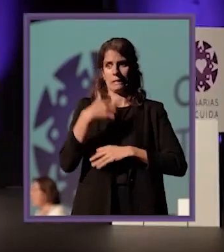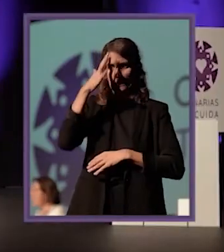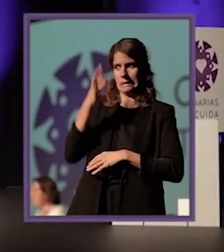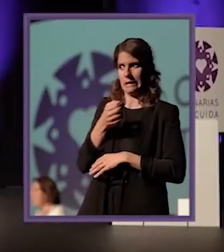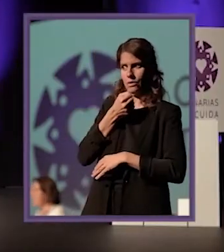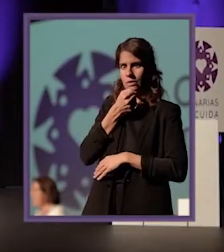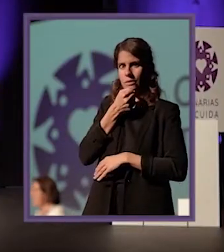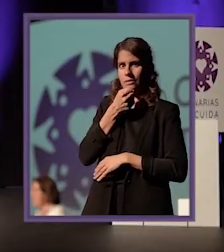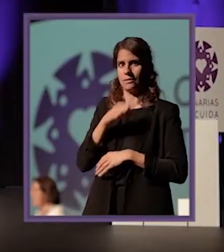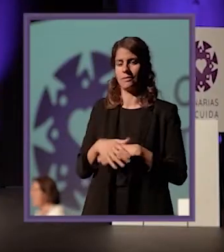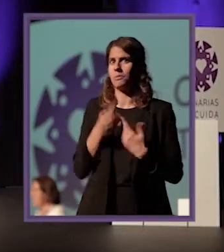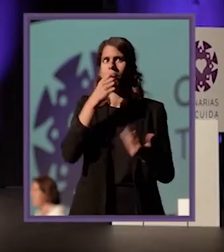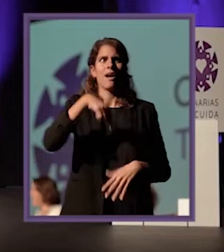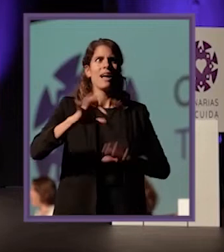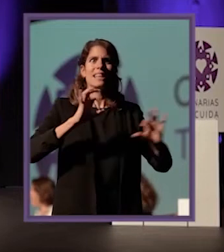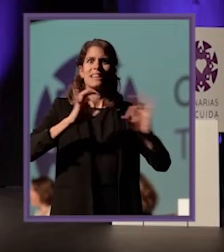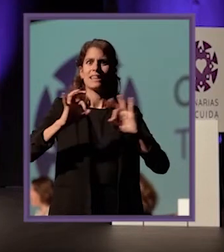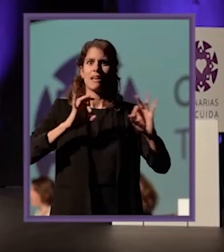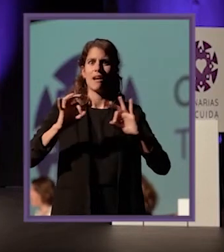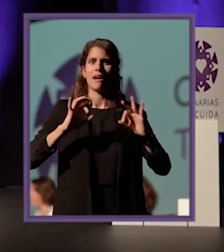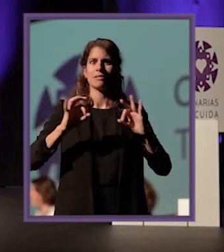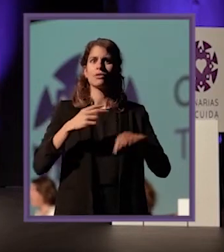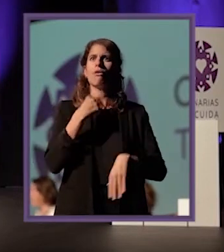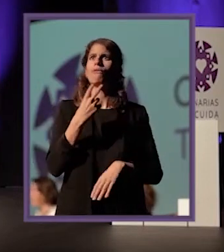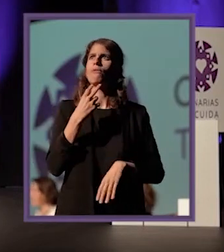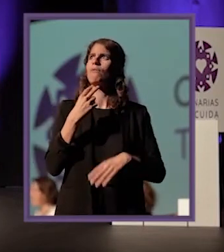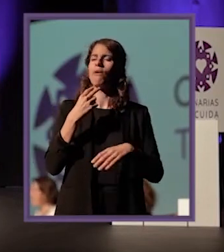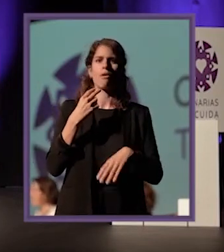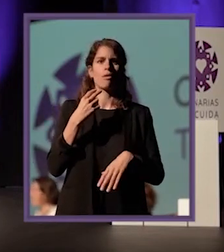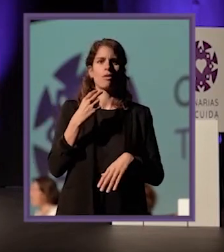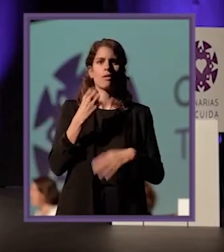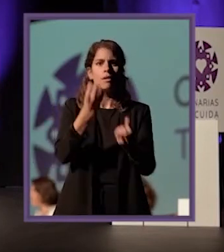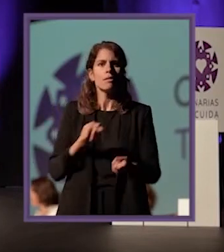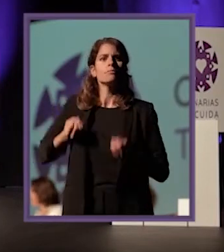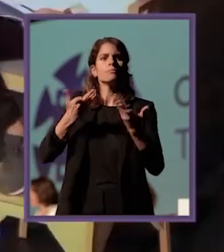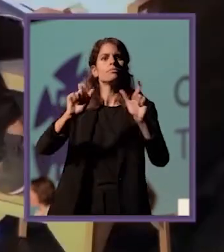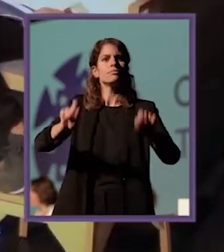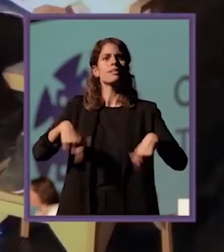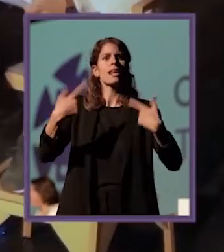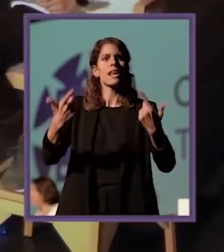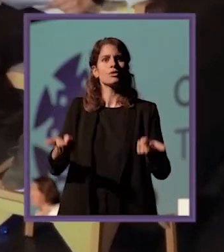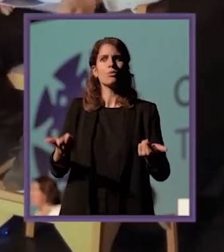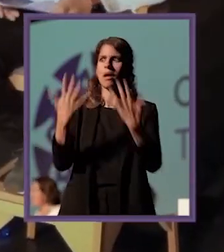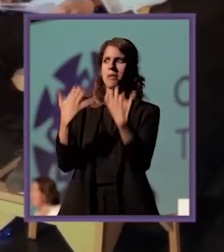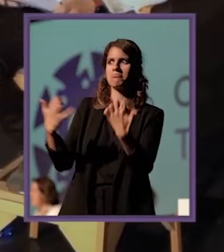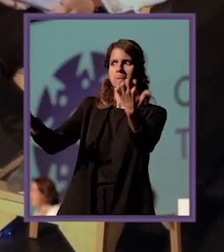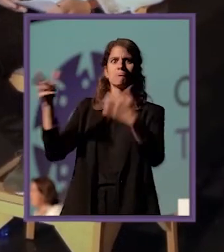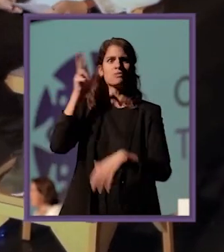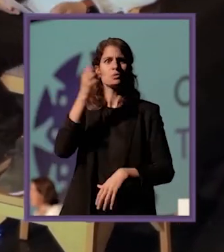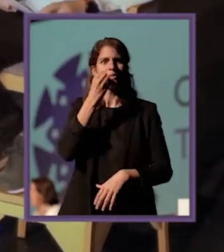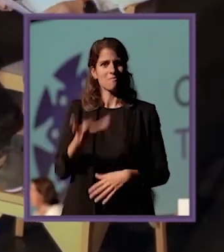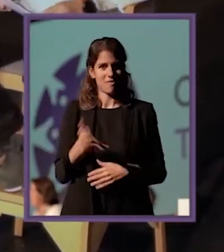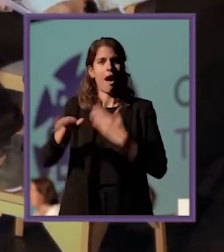sé, este teatro tiene una acústica tan buena que creo que estamos escuchando perfectamente. Me escuchan igual, además yo tengo una buena voz mientras los también. compañeros de técnica